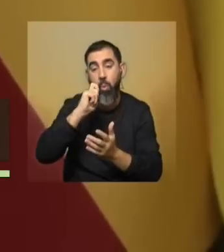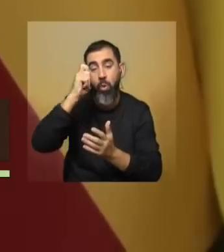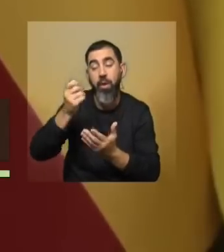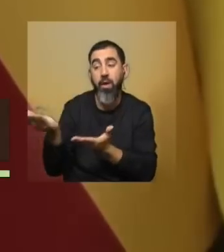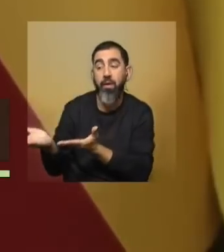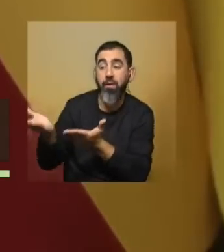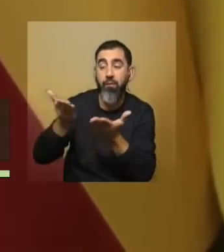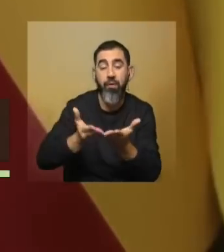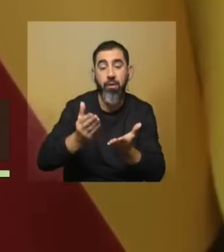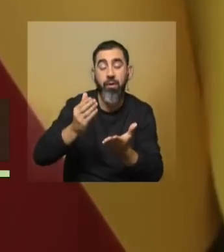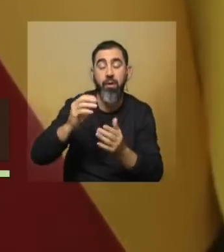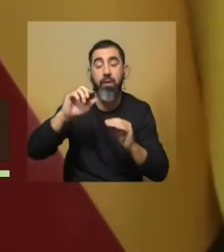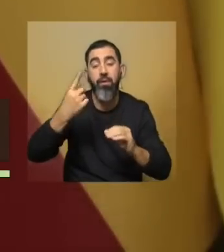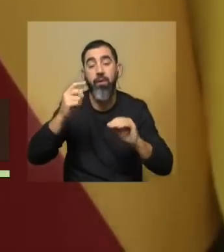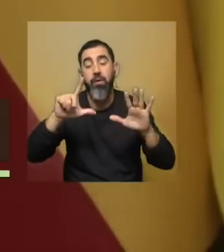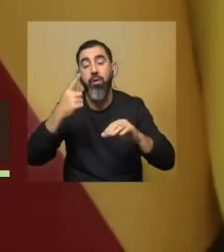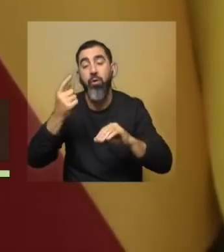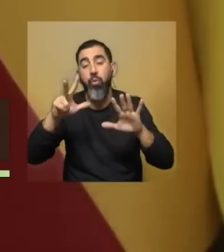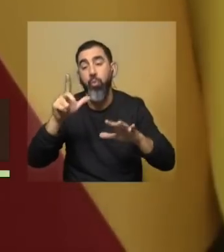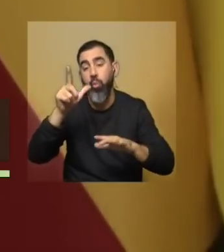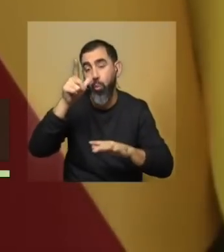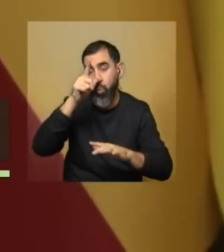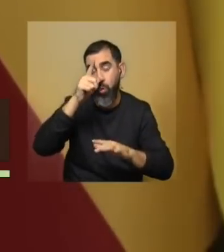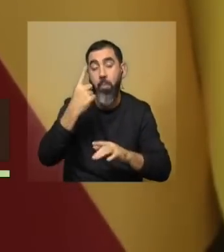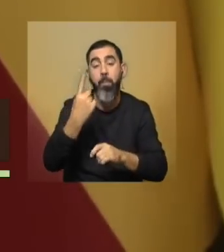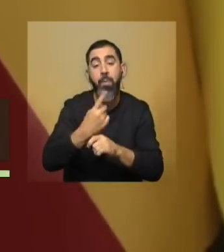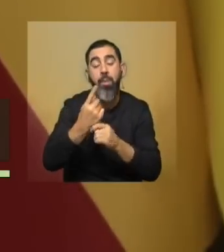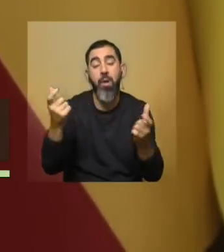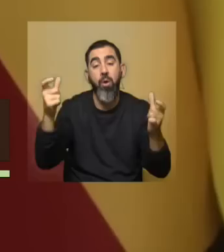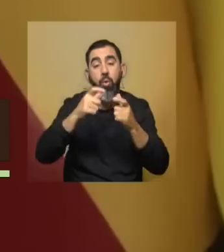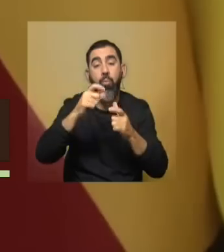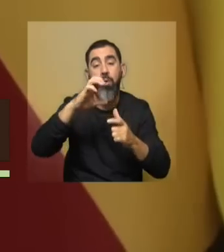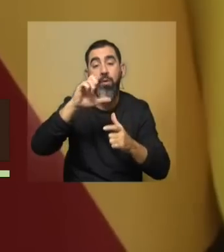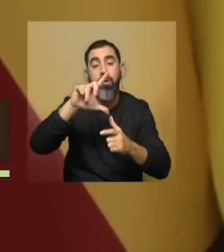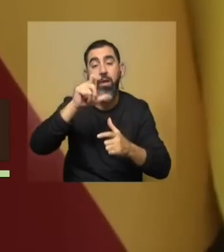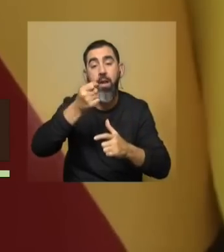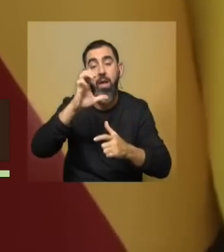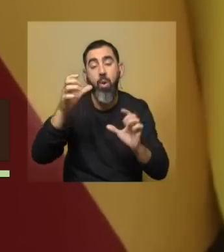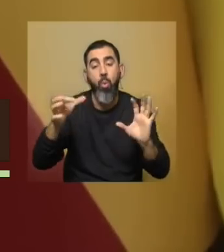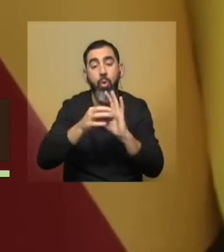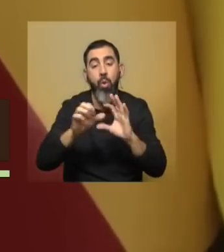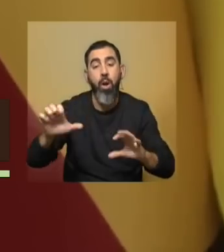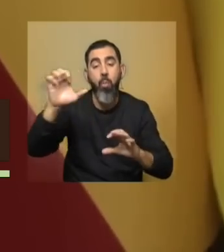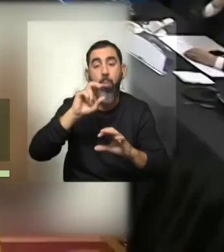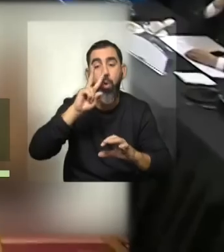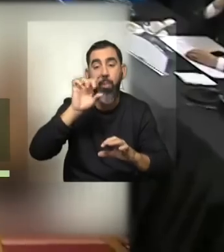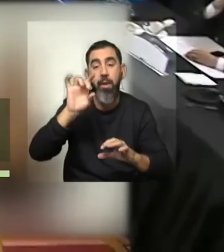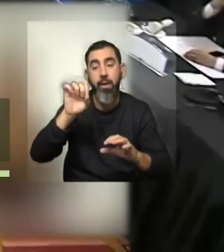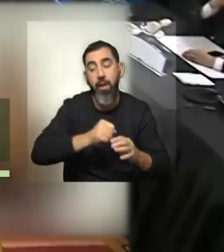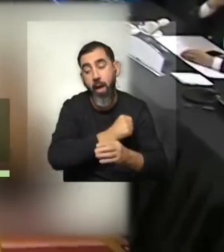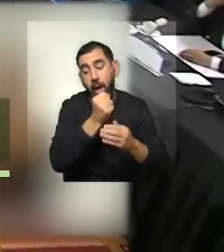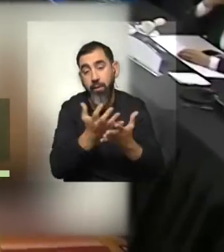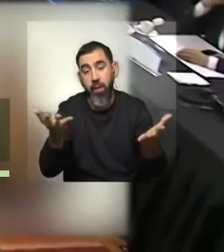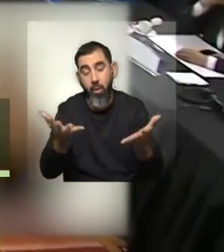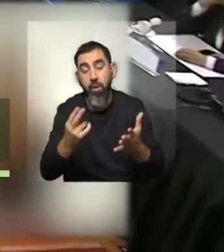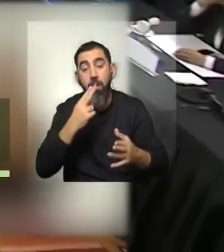para participar el 17 y 18 de julio en Bruselas de la primera cumbre CELAC-Unión Europea desde 2015. En esa línea,